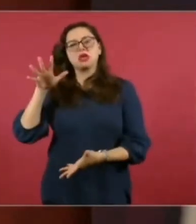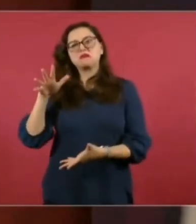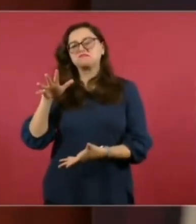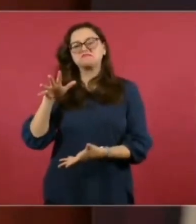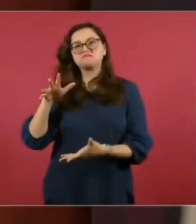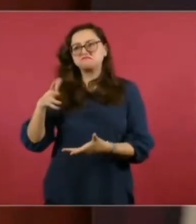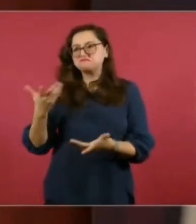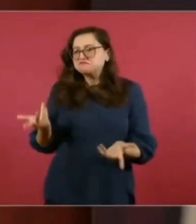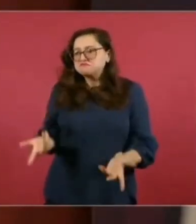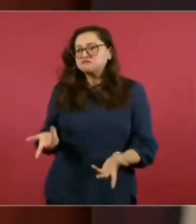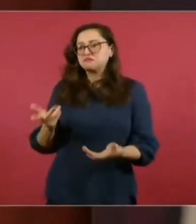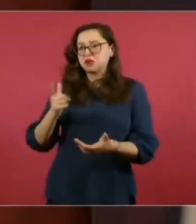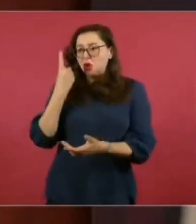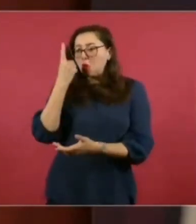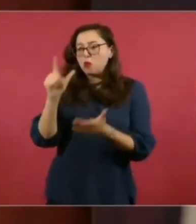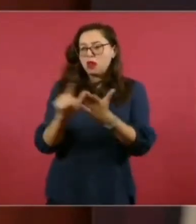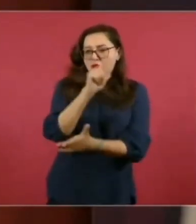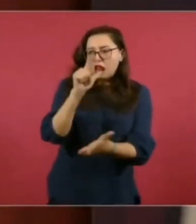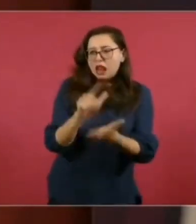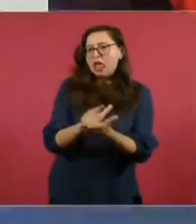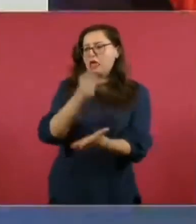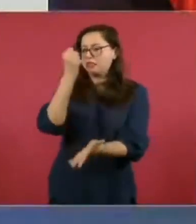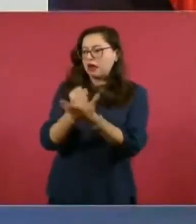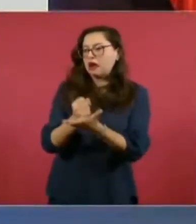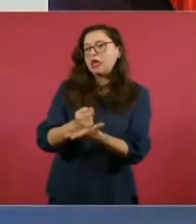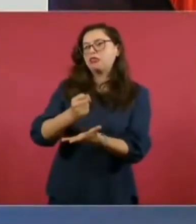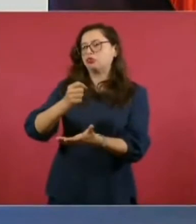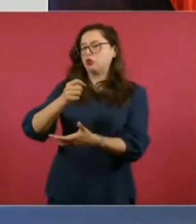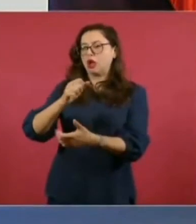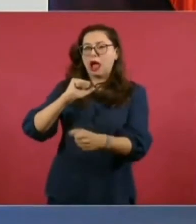elaboraron nunca un decreto, una ley, un fallo